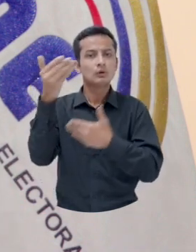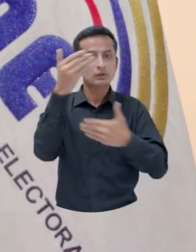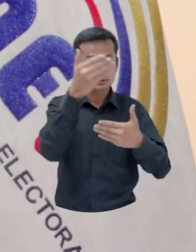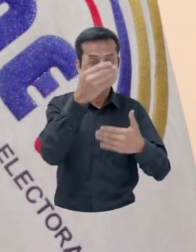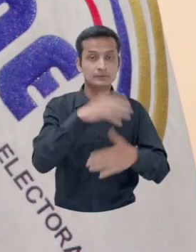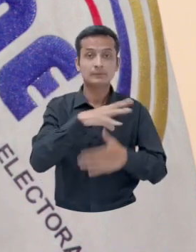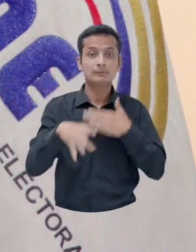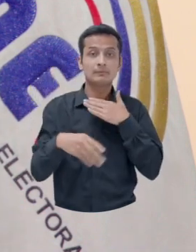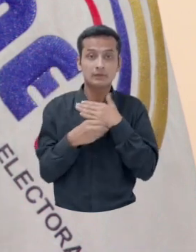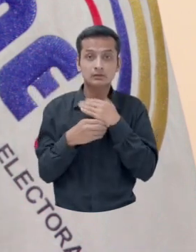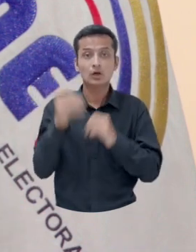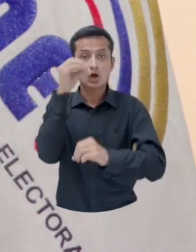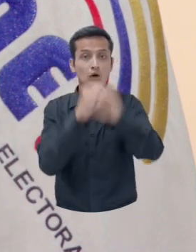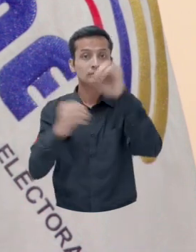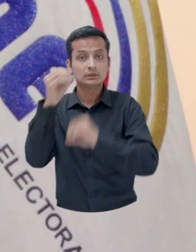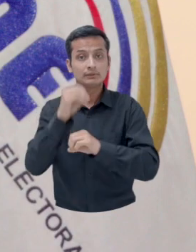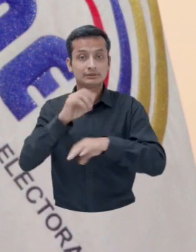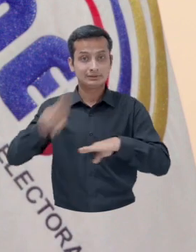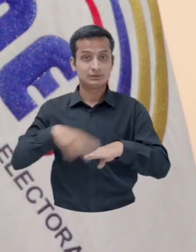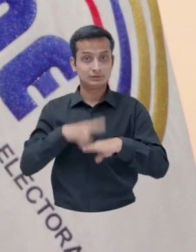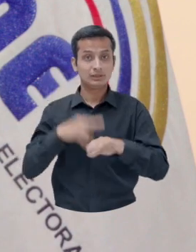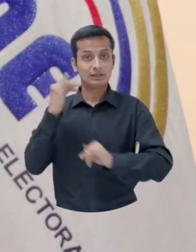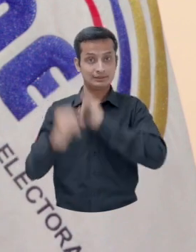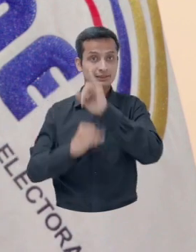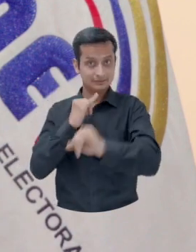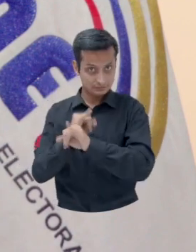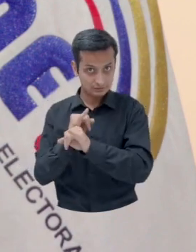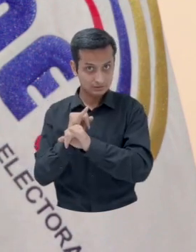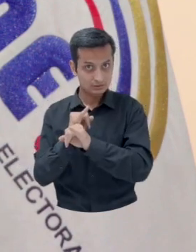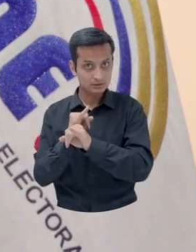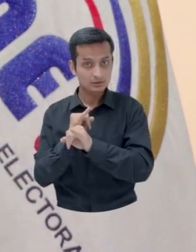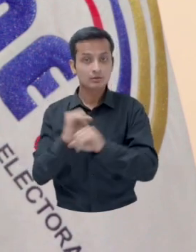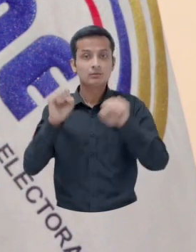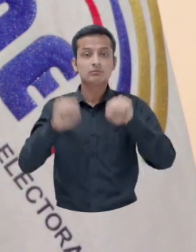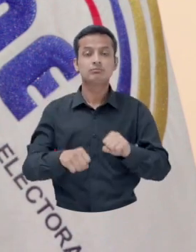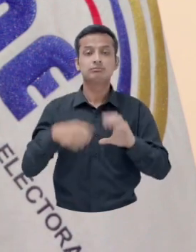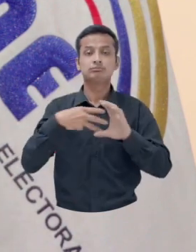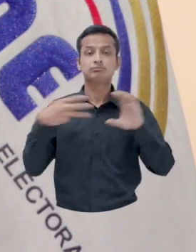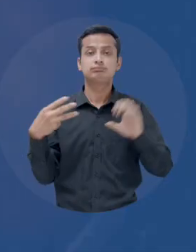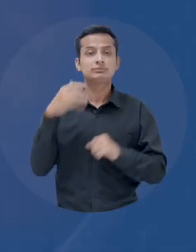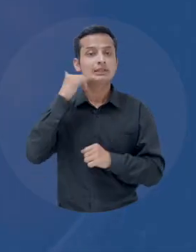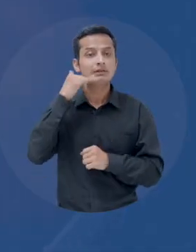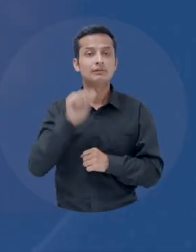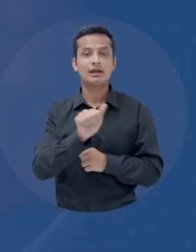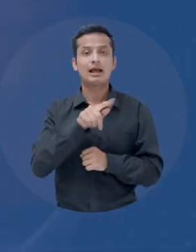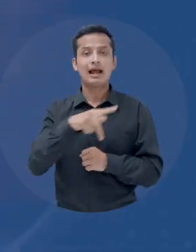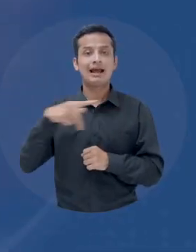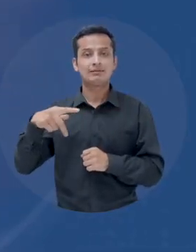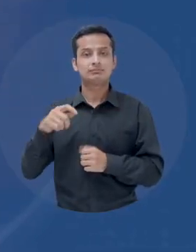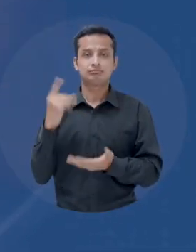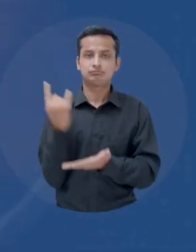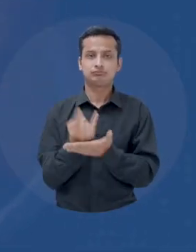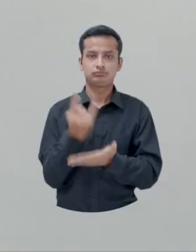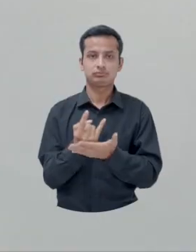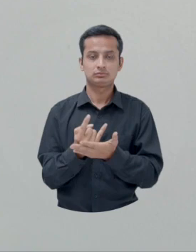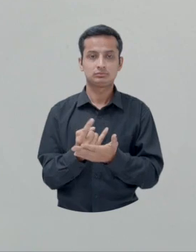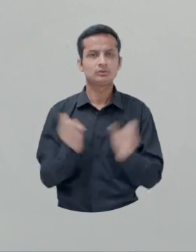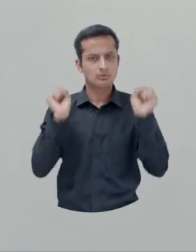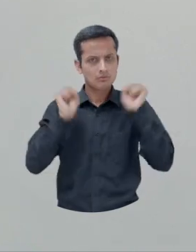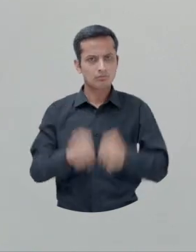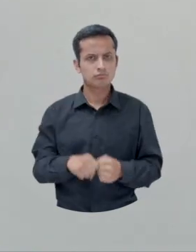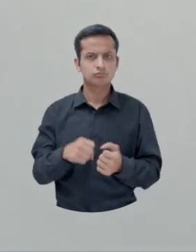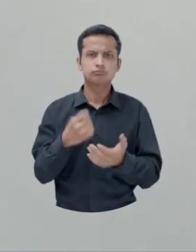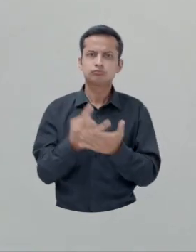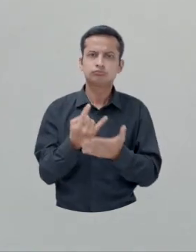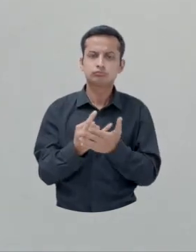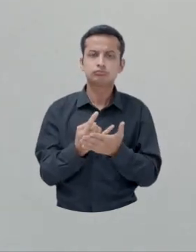las organizaciones políticas y de los observadores nacionales e internacionales, la CNE App, una